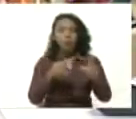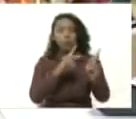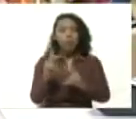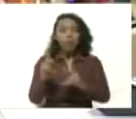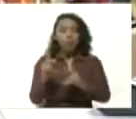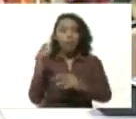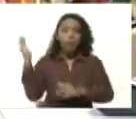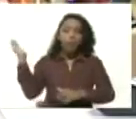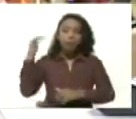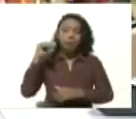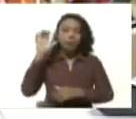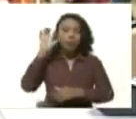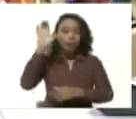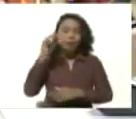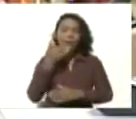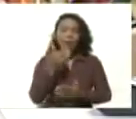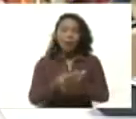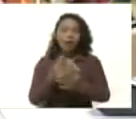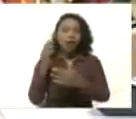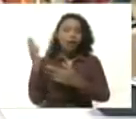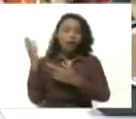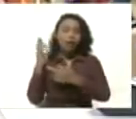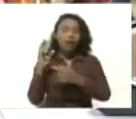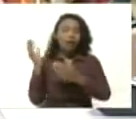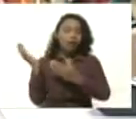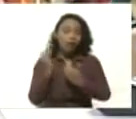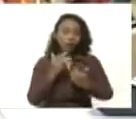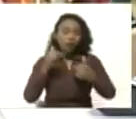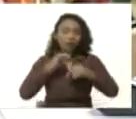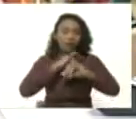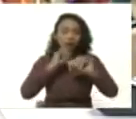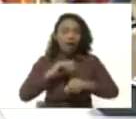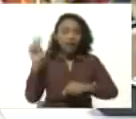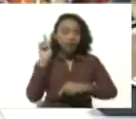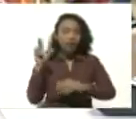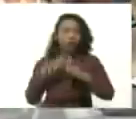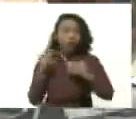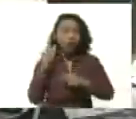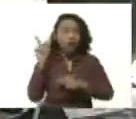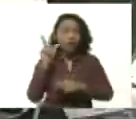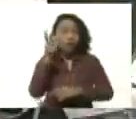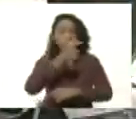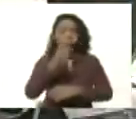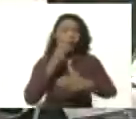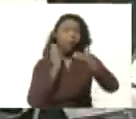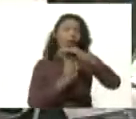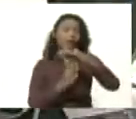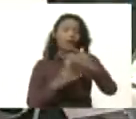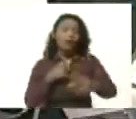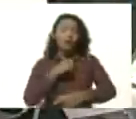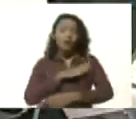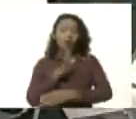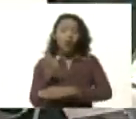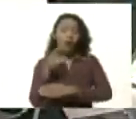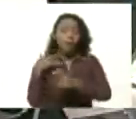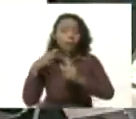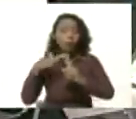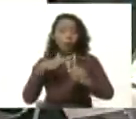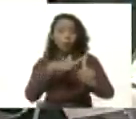Patria permita el regreso feliz a Venezuela de todos aquellos migrantes que están siendo